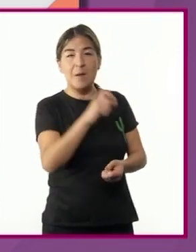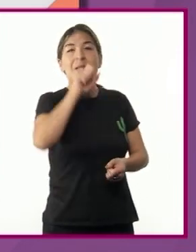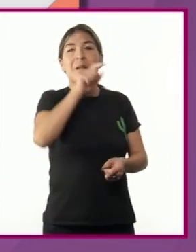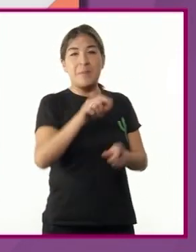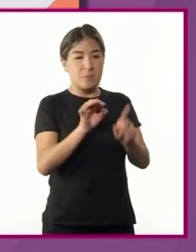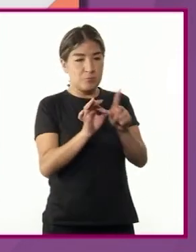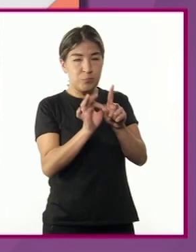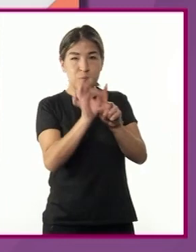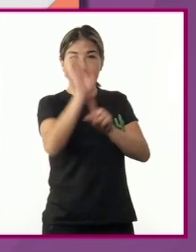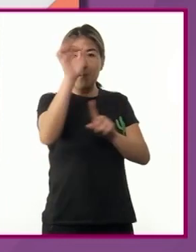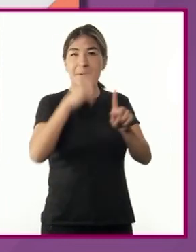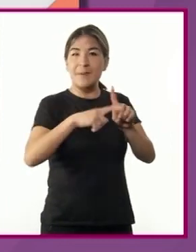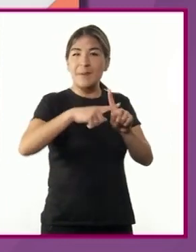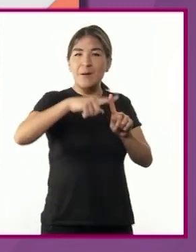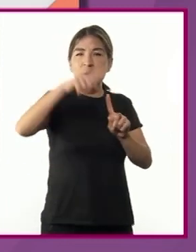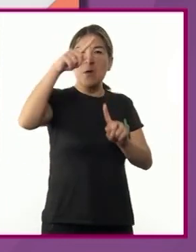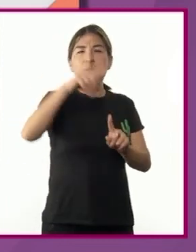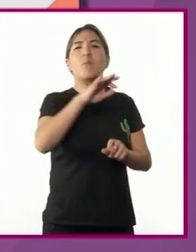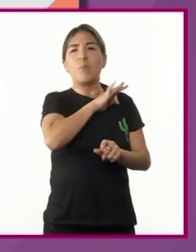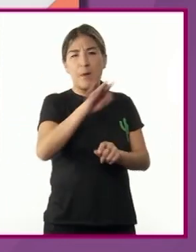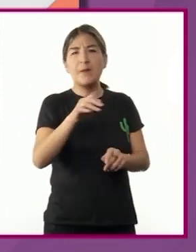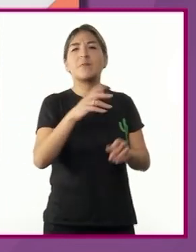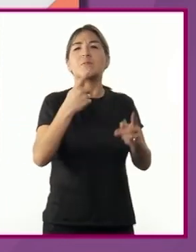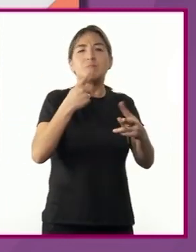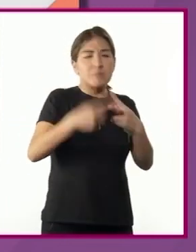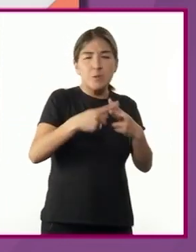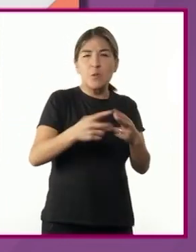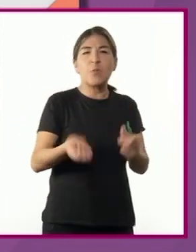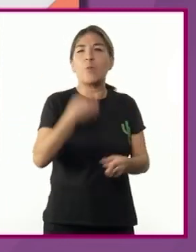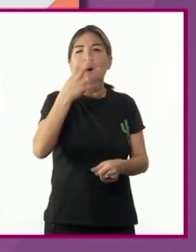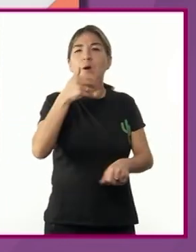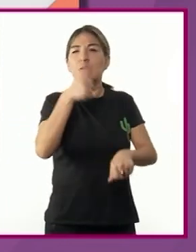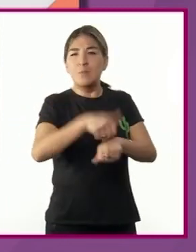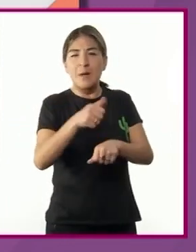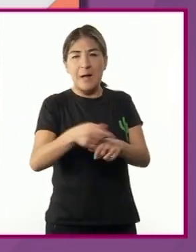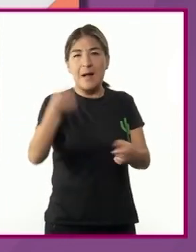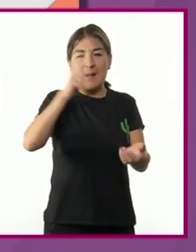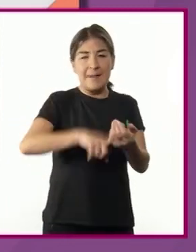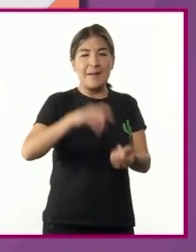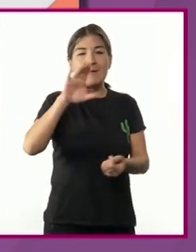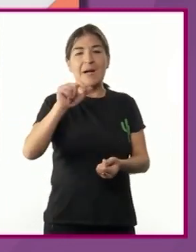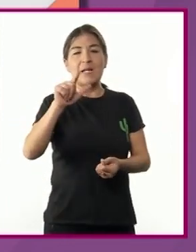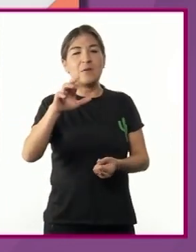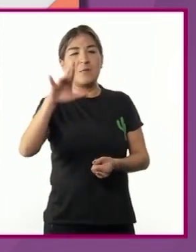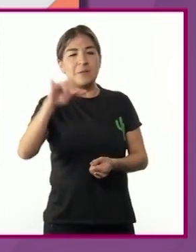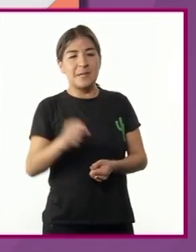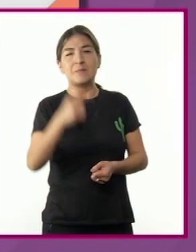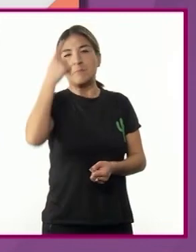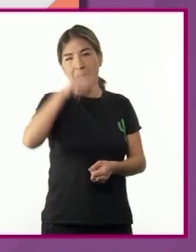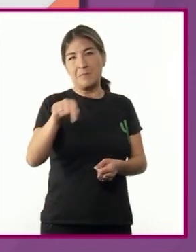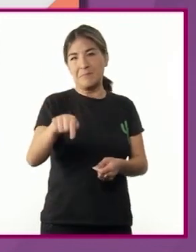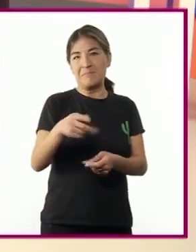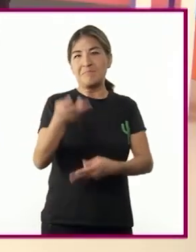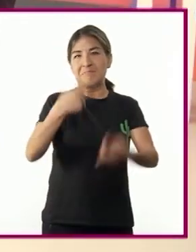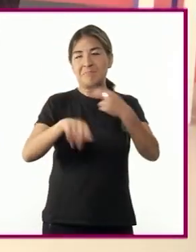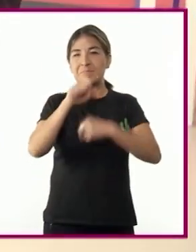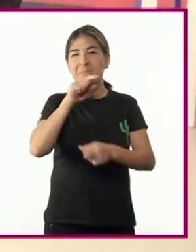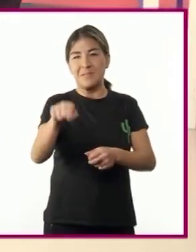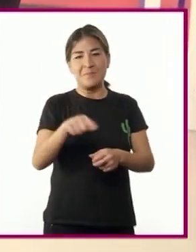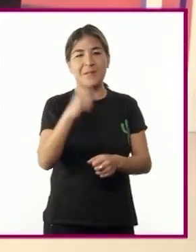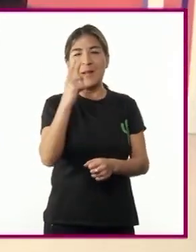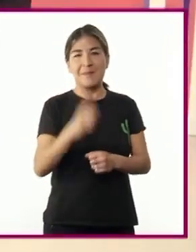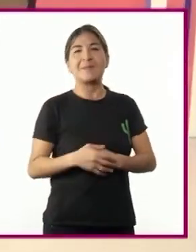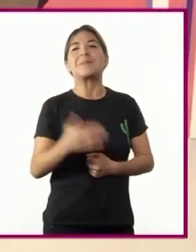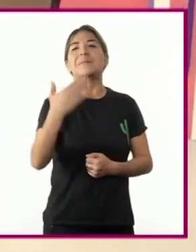la temperatura, se podría calcular el número de calorías producida por la sustancia.